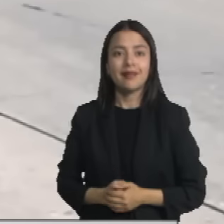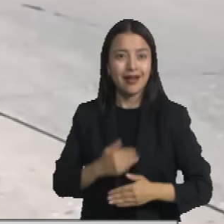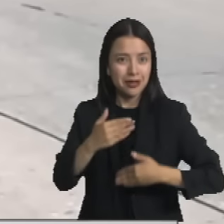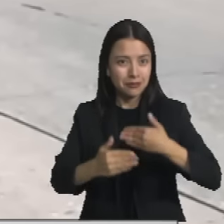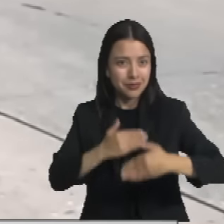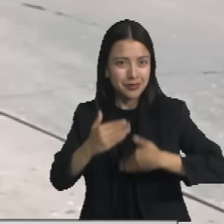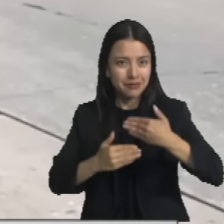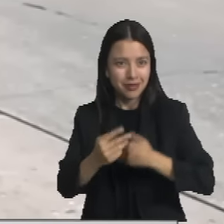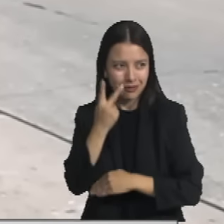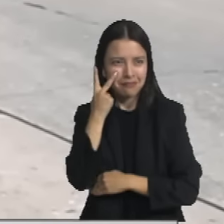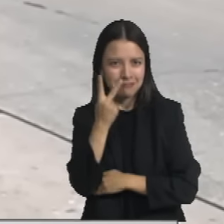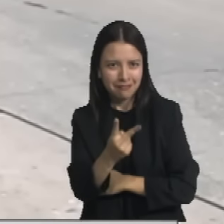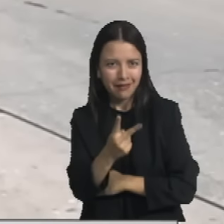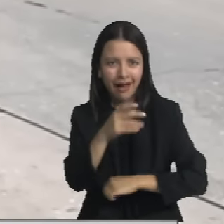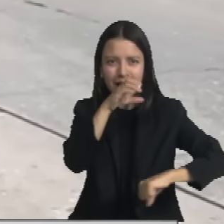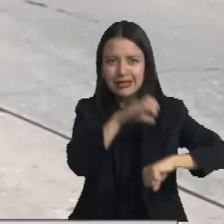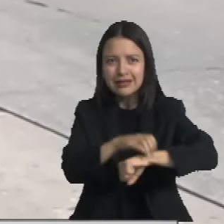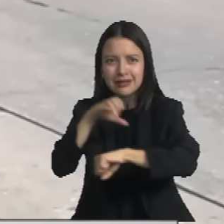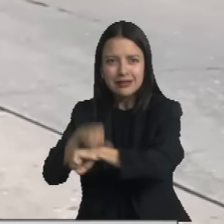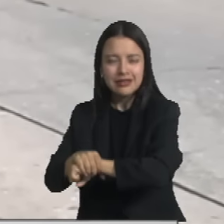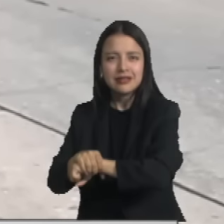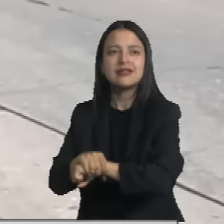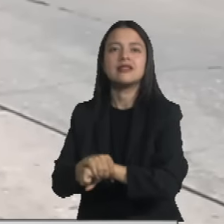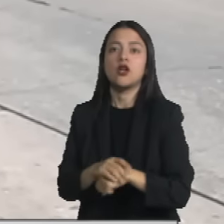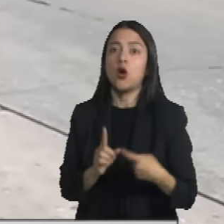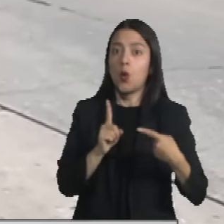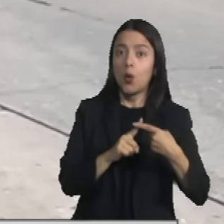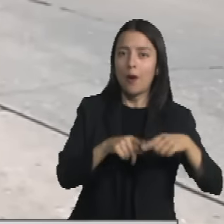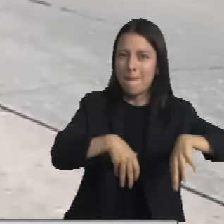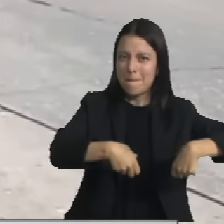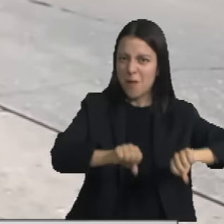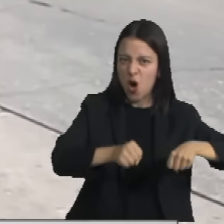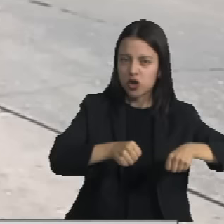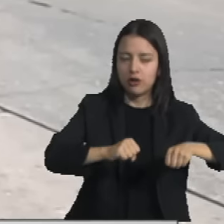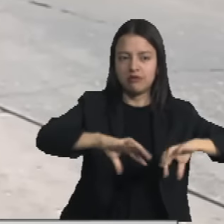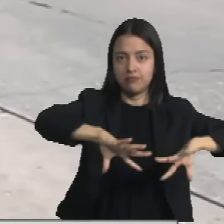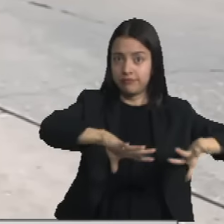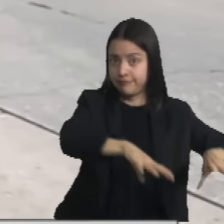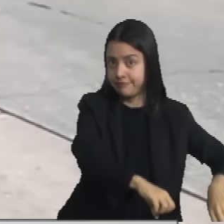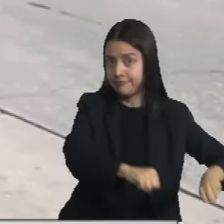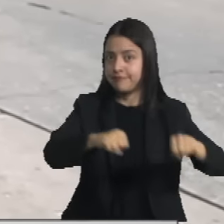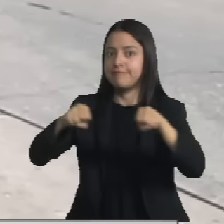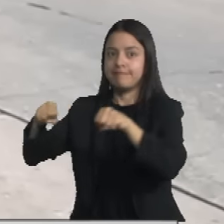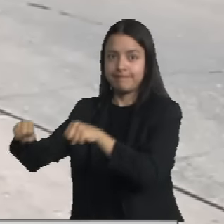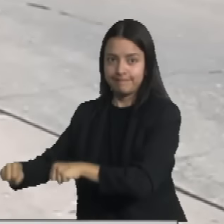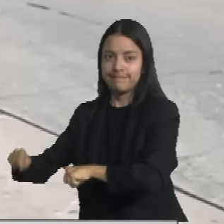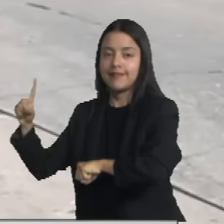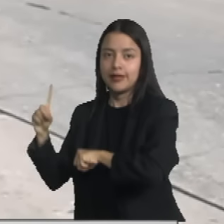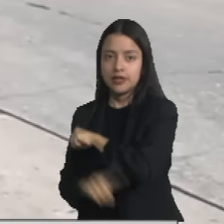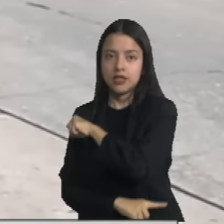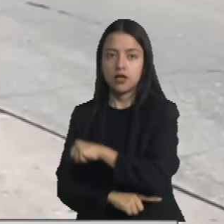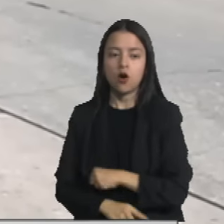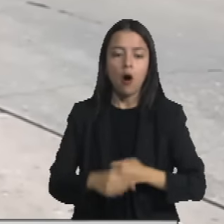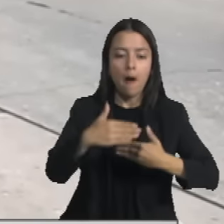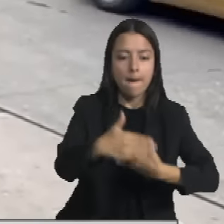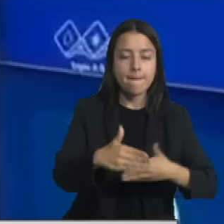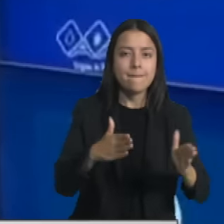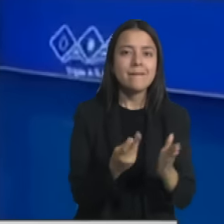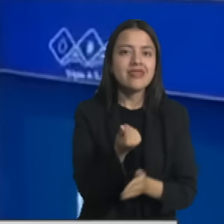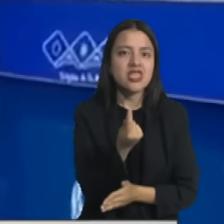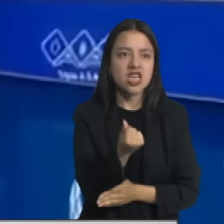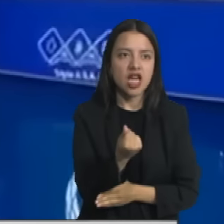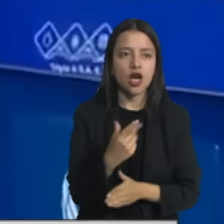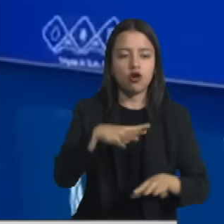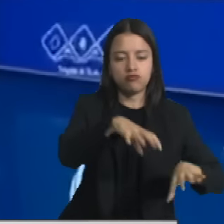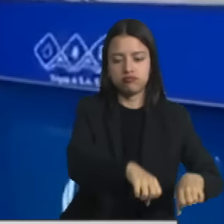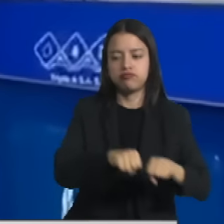captura de estas dos personas, la incautación de la motocicleta en la cual se movilizaban para efectuar sus crímenes y la incautación del dinero producto de la extorsión.